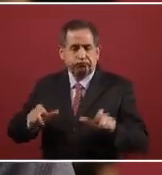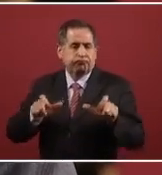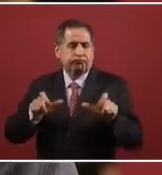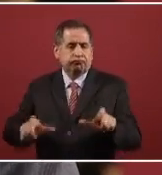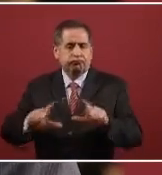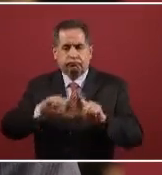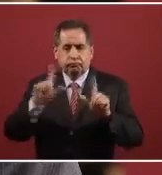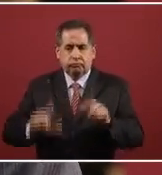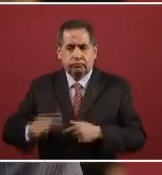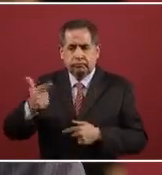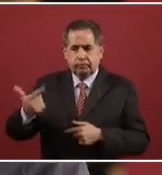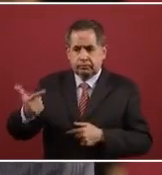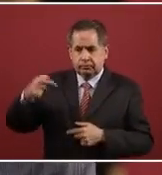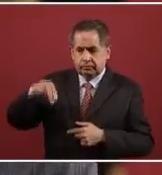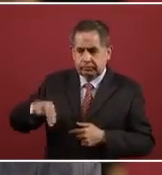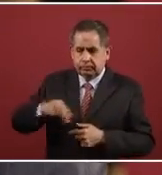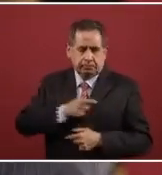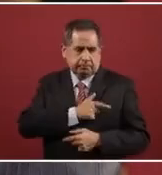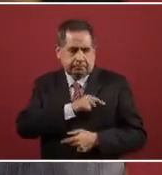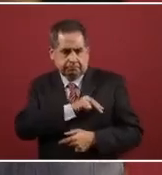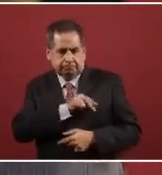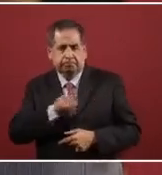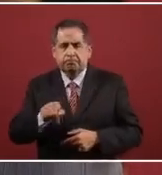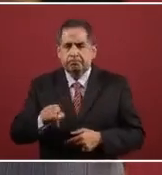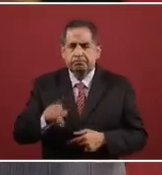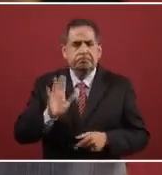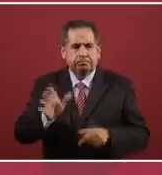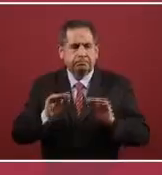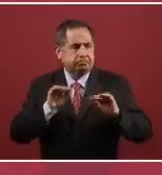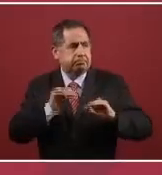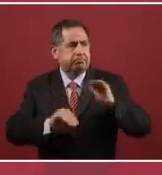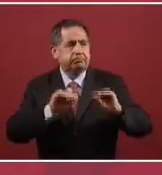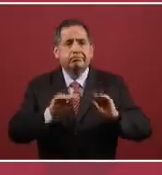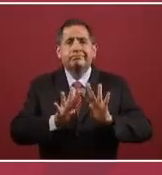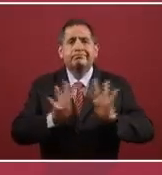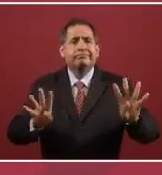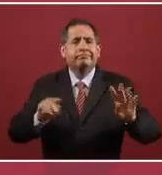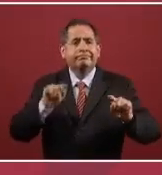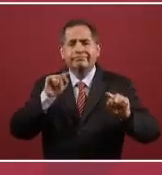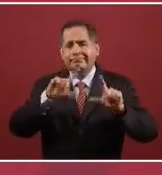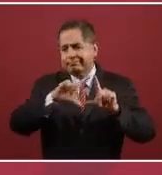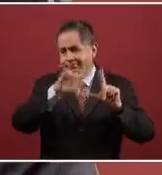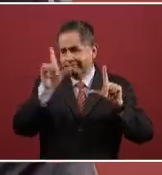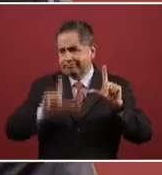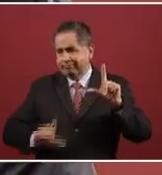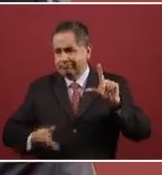y se están desplegando elementos por todo el territorio